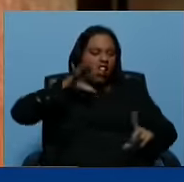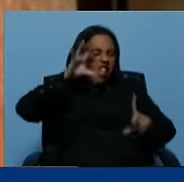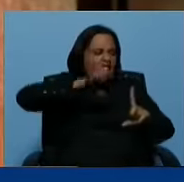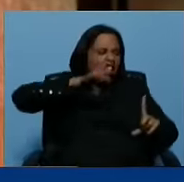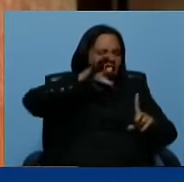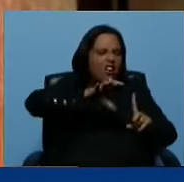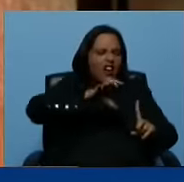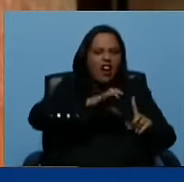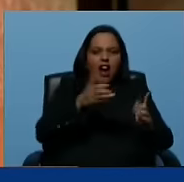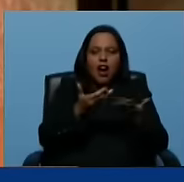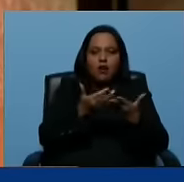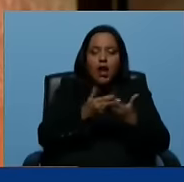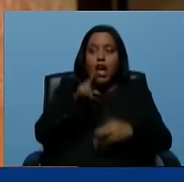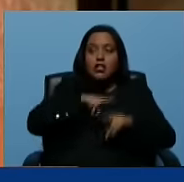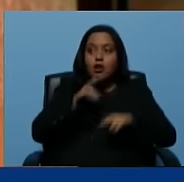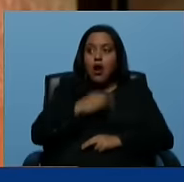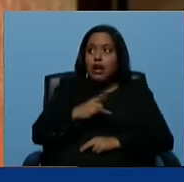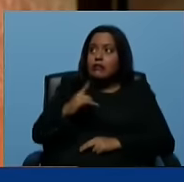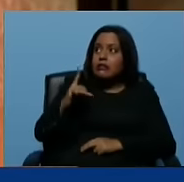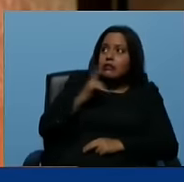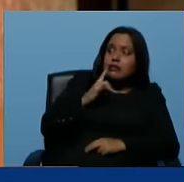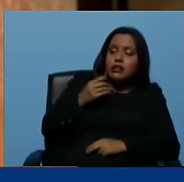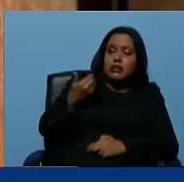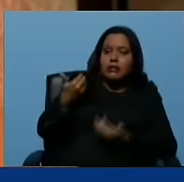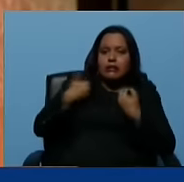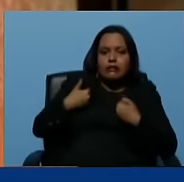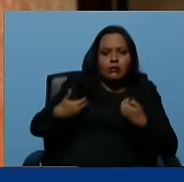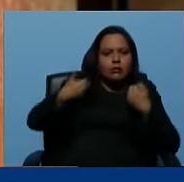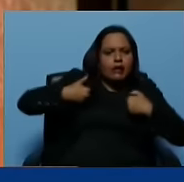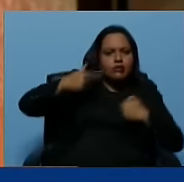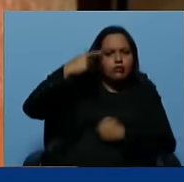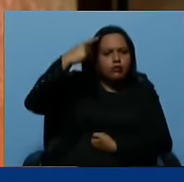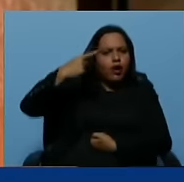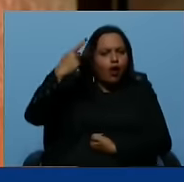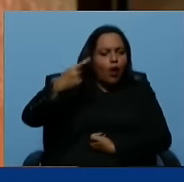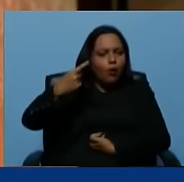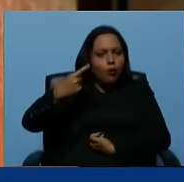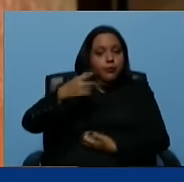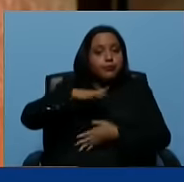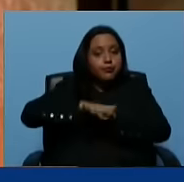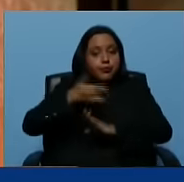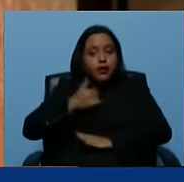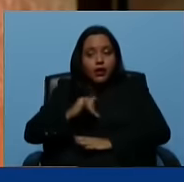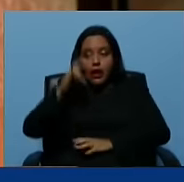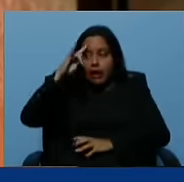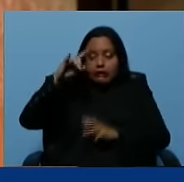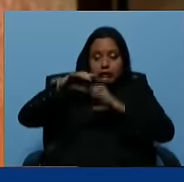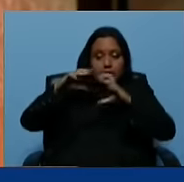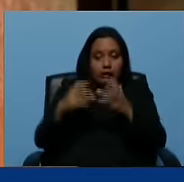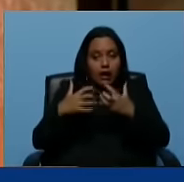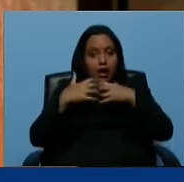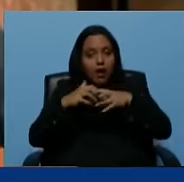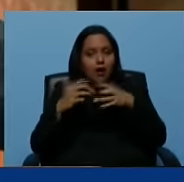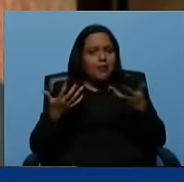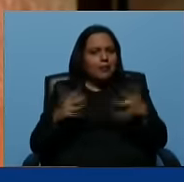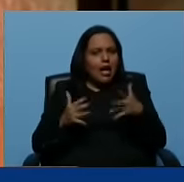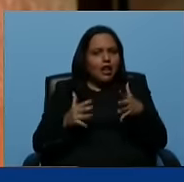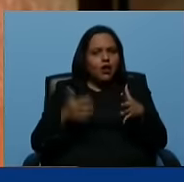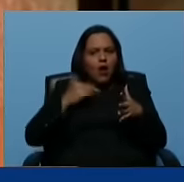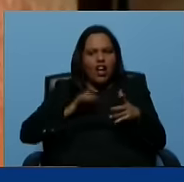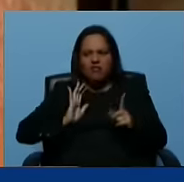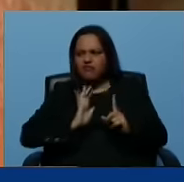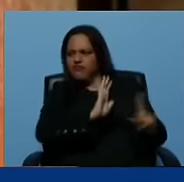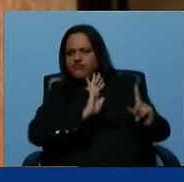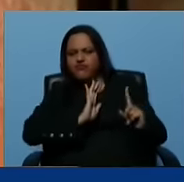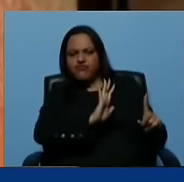de un inmenso sufrimiento psicológico, porque está en el cerebro un temor a ser rechazado,